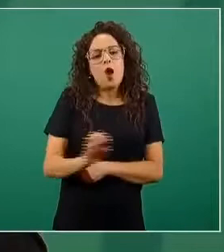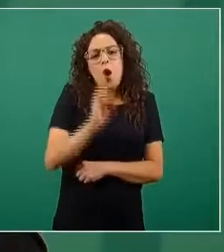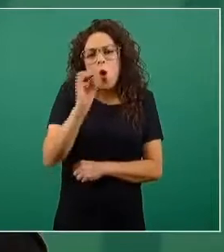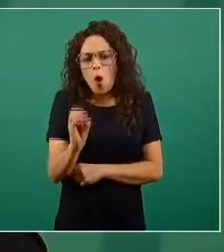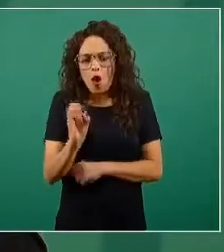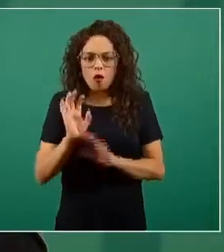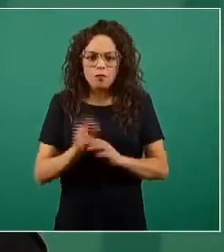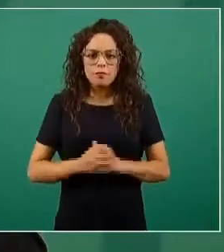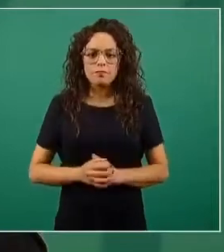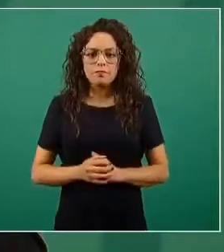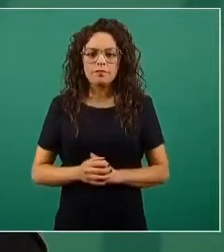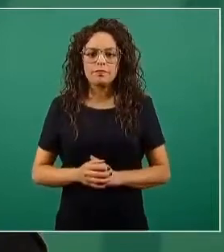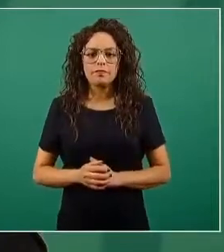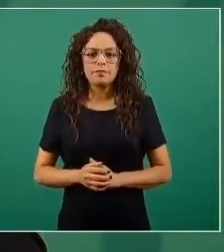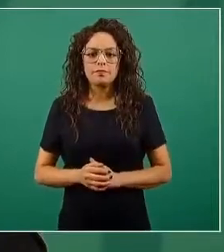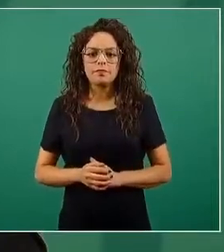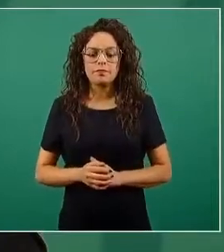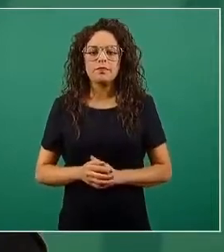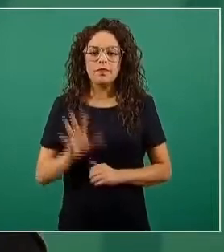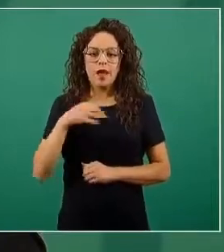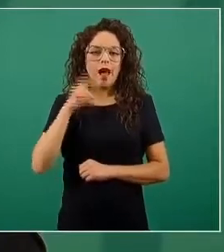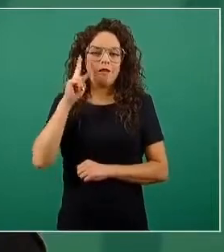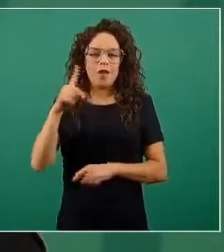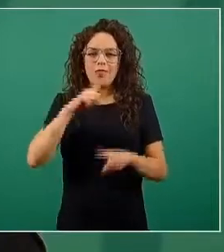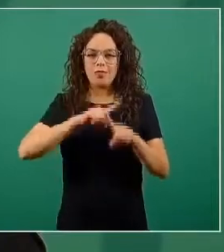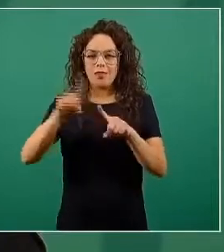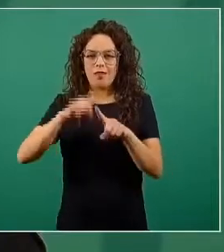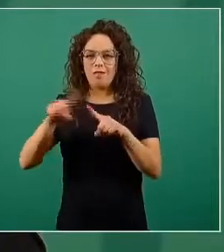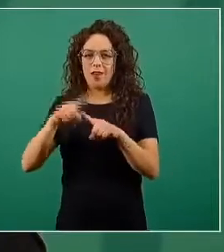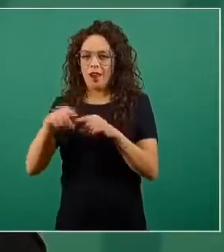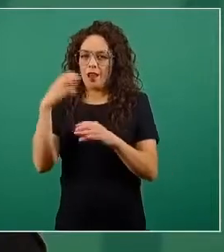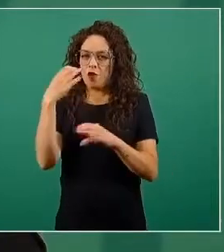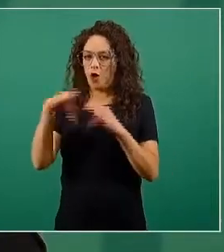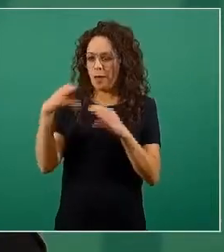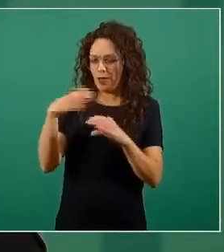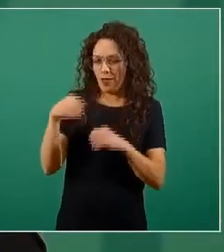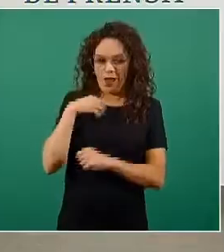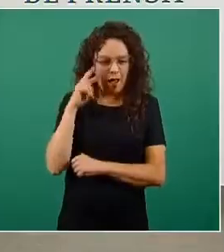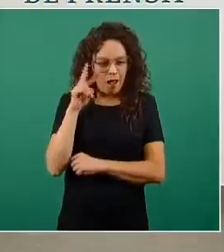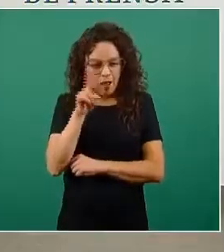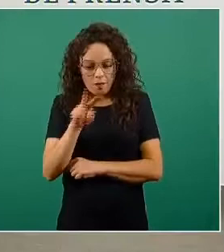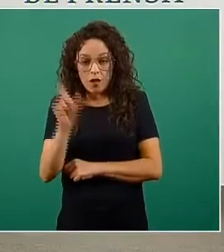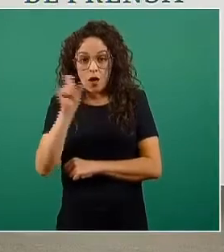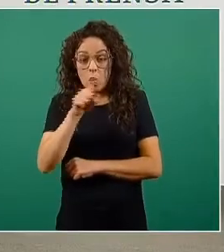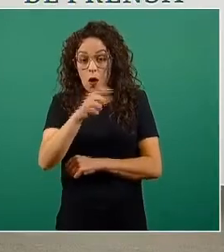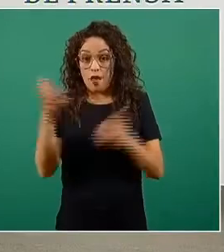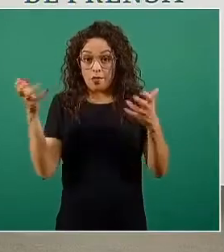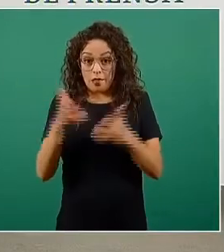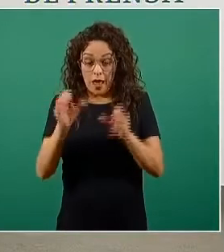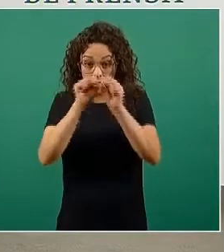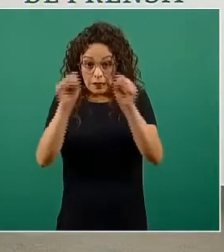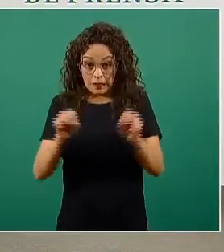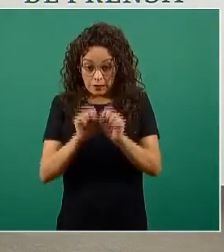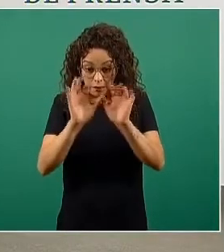llegado también y lo hemos visto en varios comentarios, creen que al momento de registrarse, si fueron el